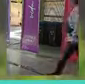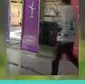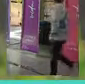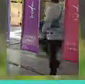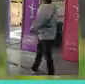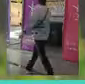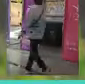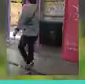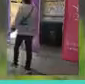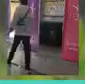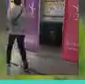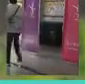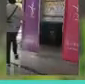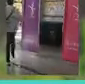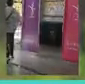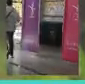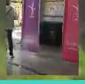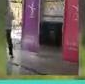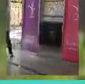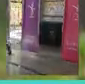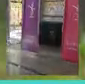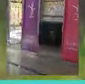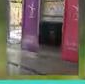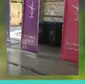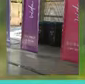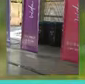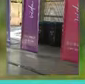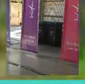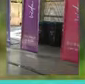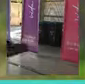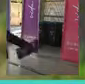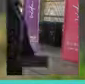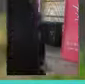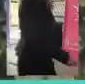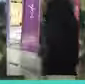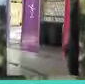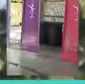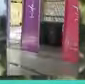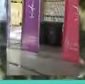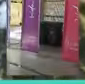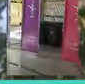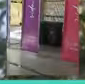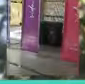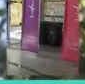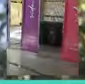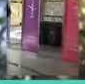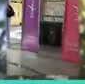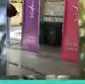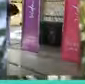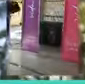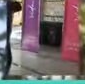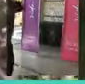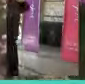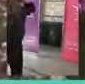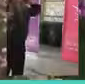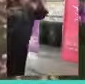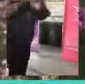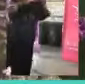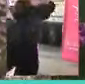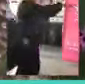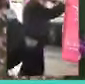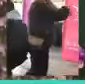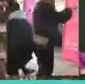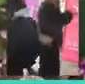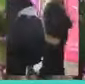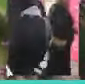para todos, para los niños, adultos, para respirar un aire más limpio, más puro, oxigenar nuestros pulmones, ya